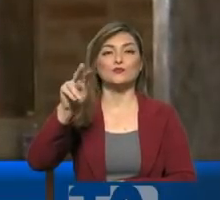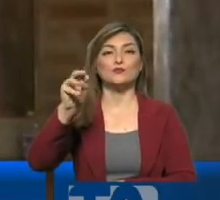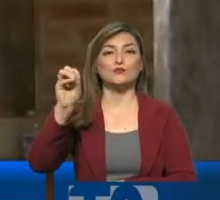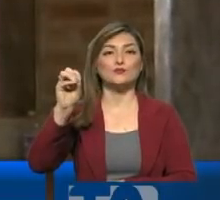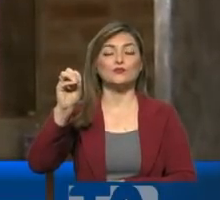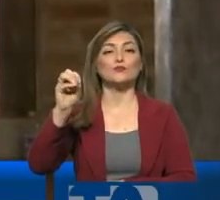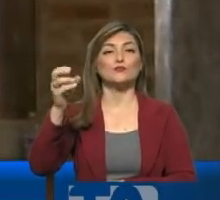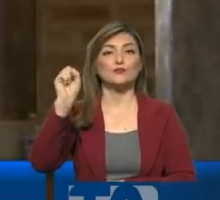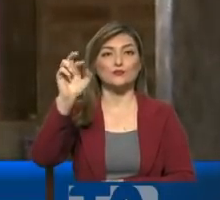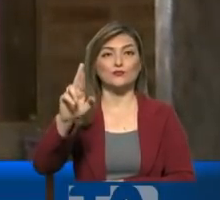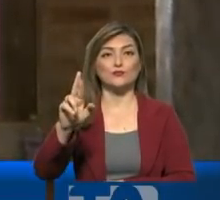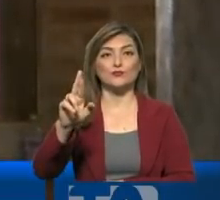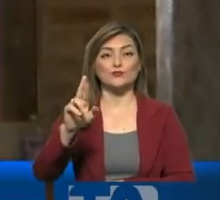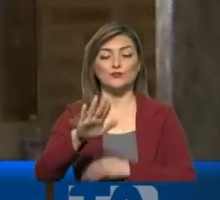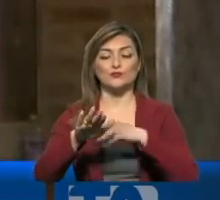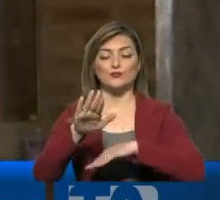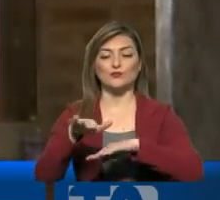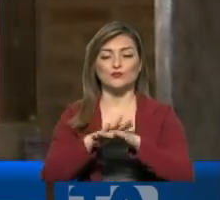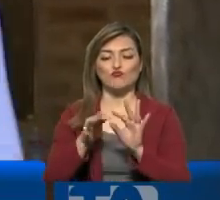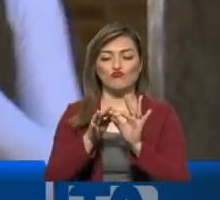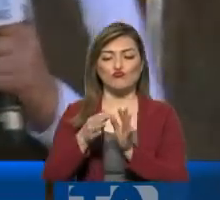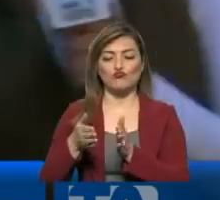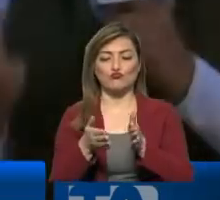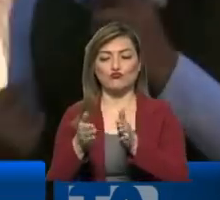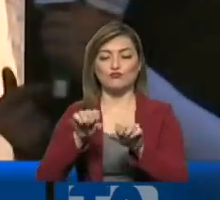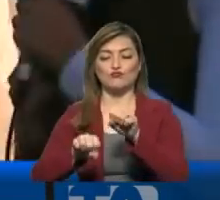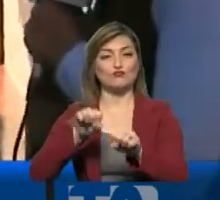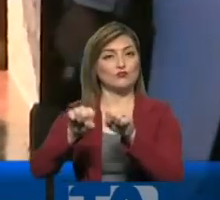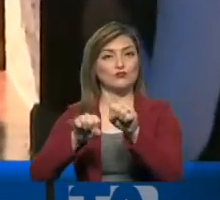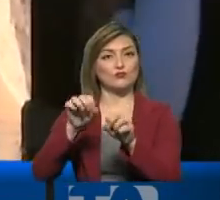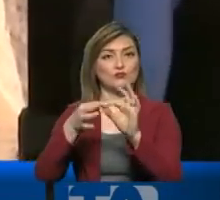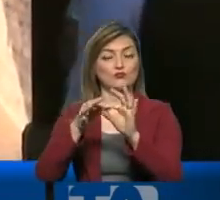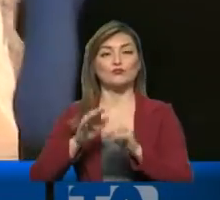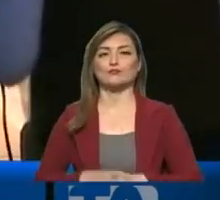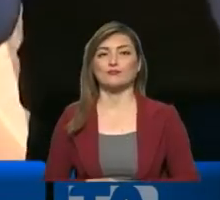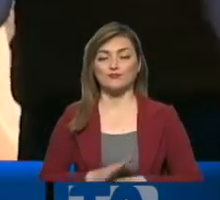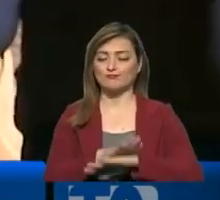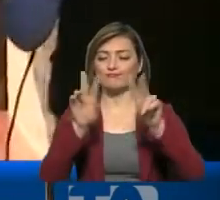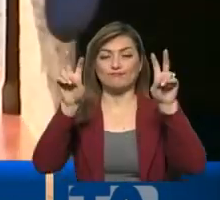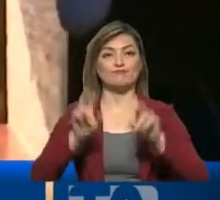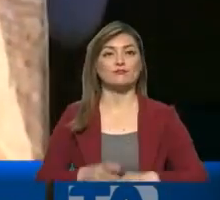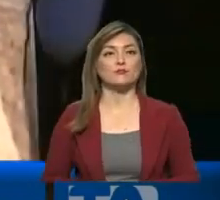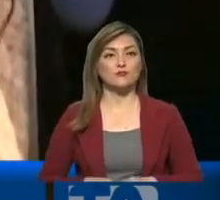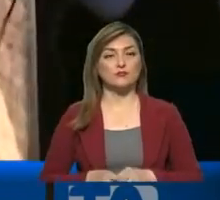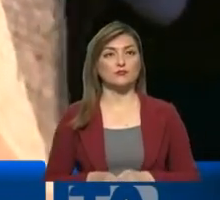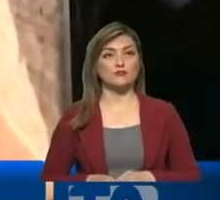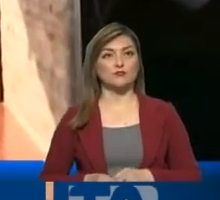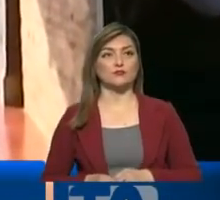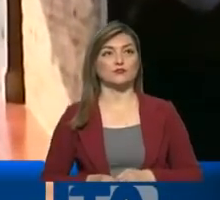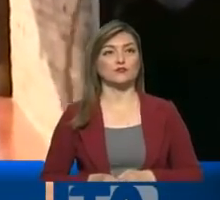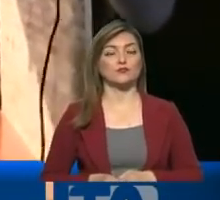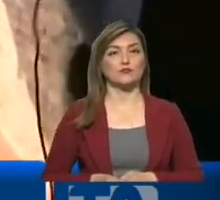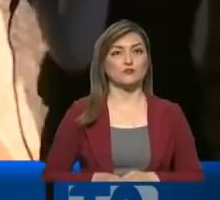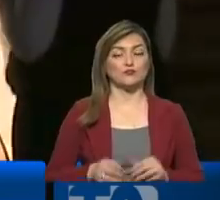la repotenciación de las ciclovías en este espacio recreacional. Pero quiero que me acompañen por aquí para que vean